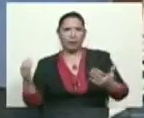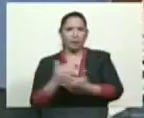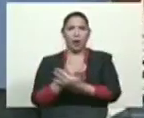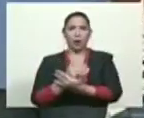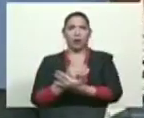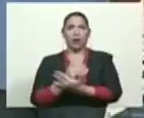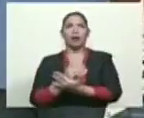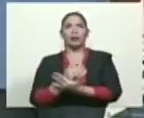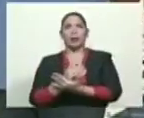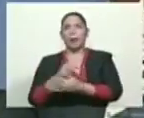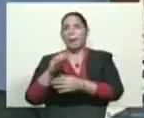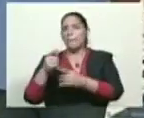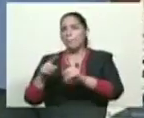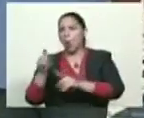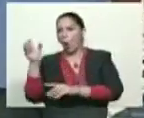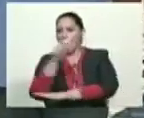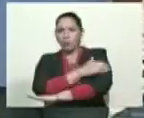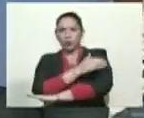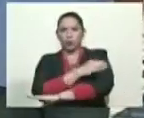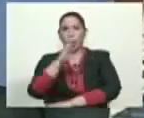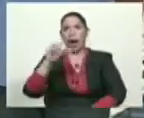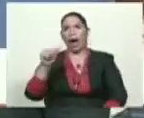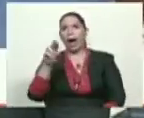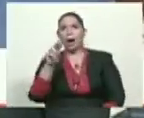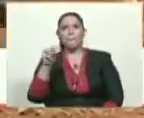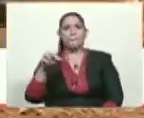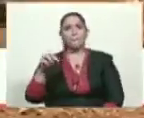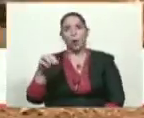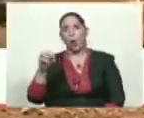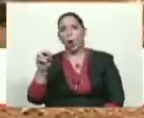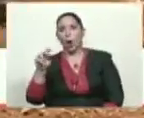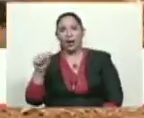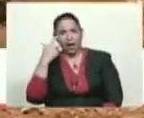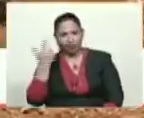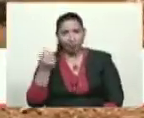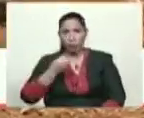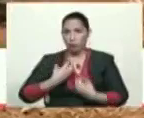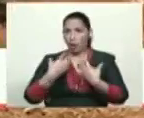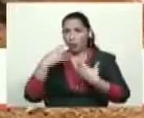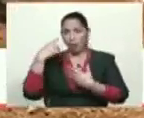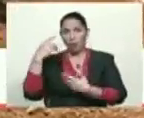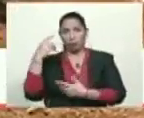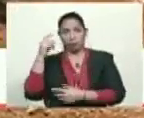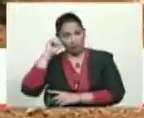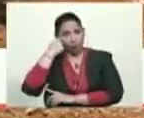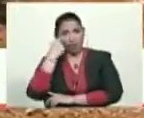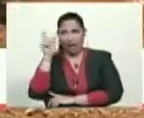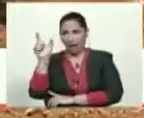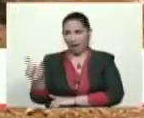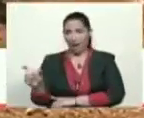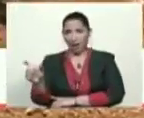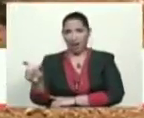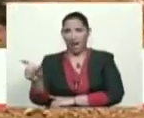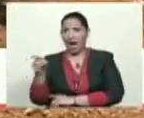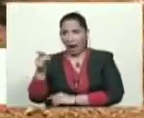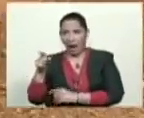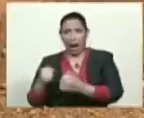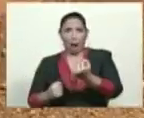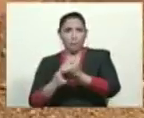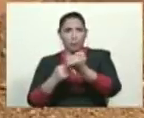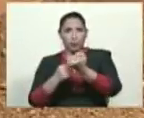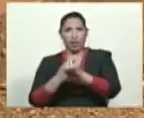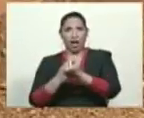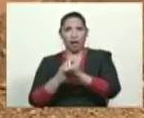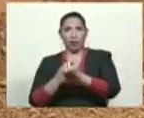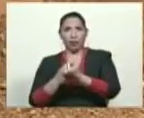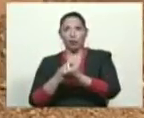el fascista carmona que de paso es bueno recordar que ese fascista fue apoyado en su momento por el